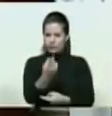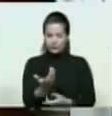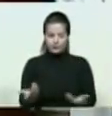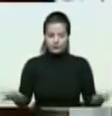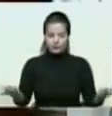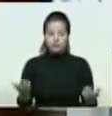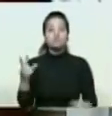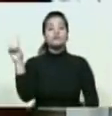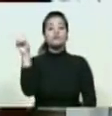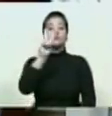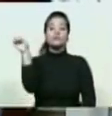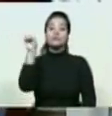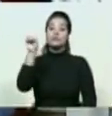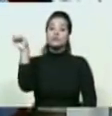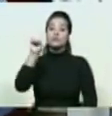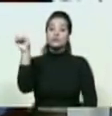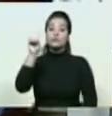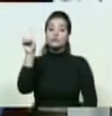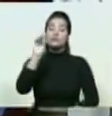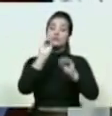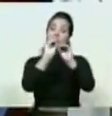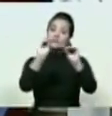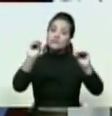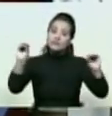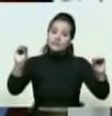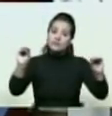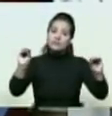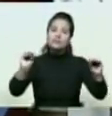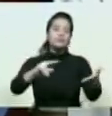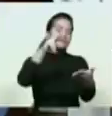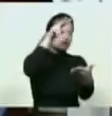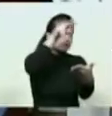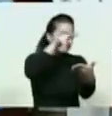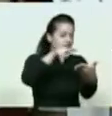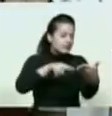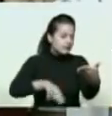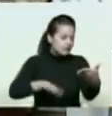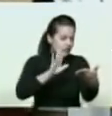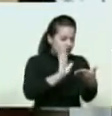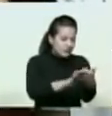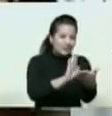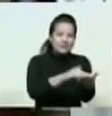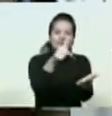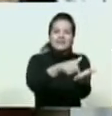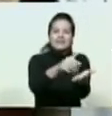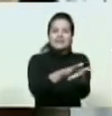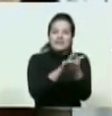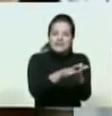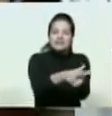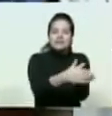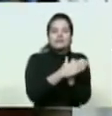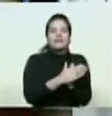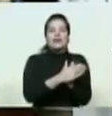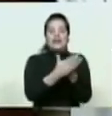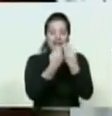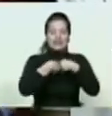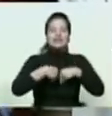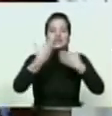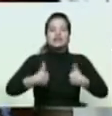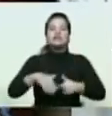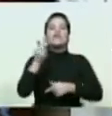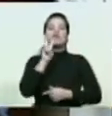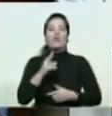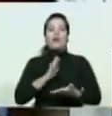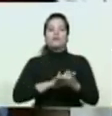Venezuela. Leer lo que somos. ¿Qué refleja esta